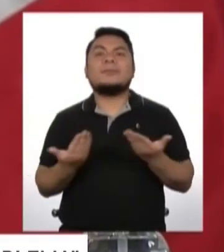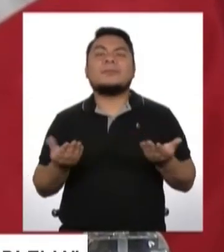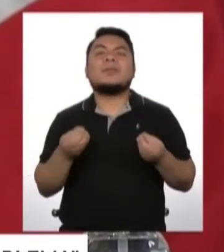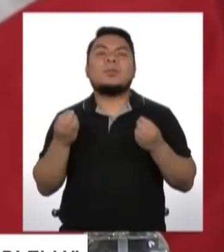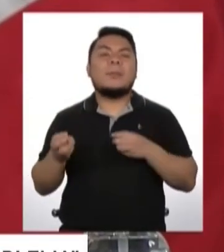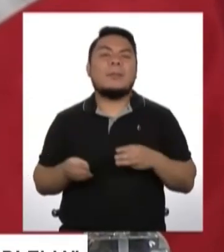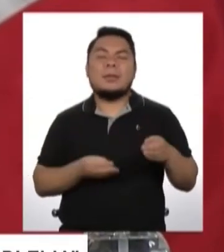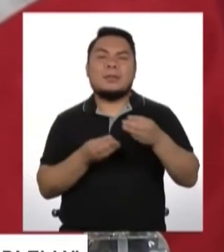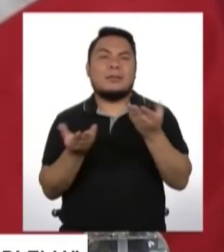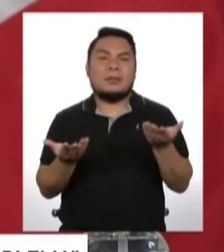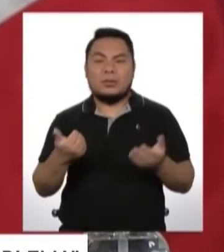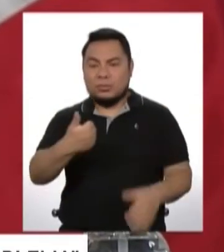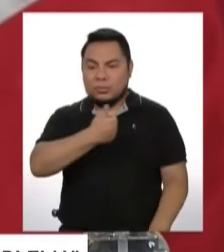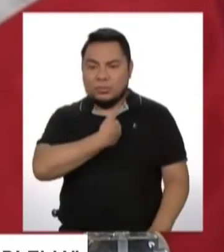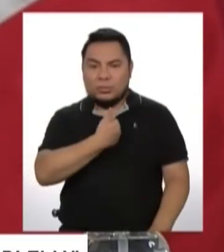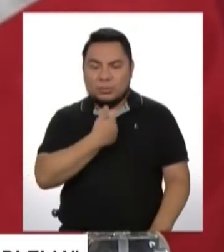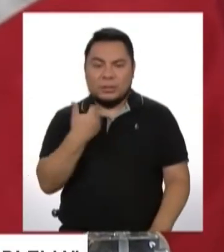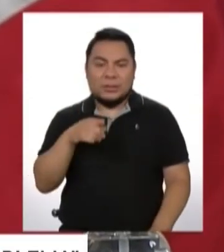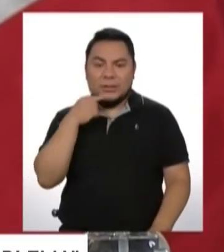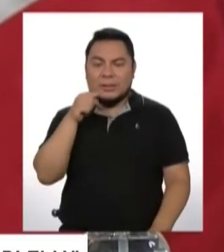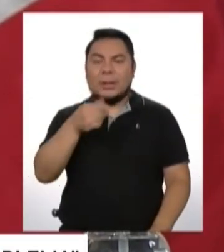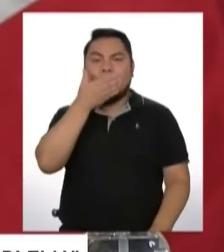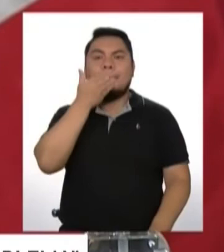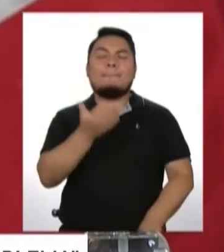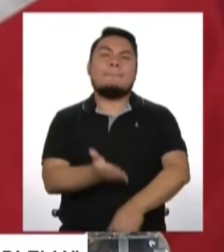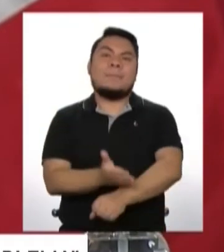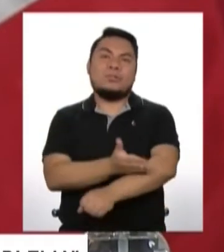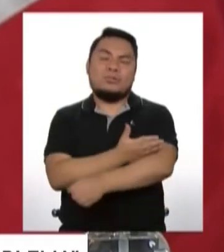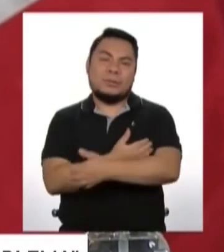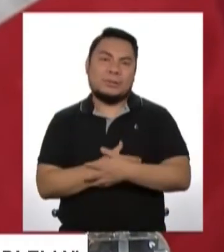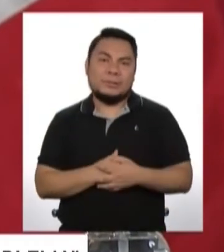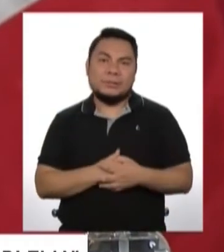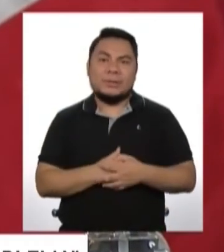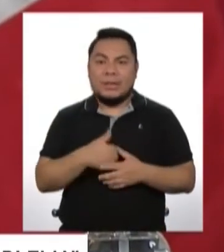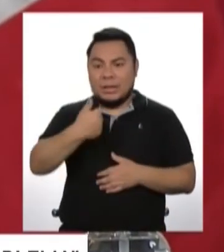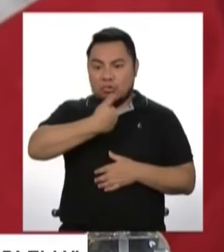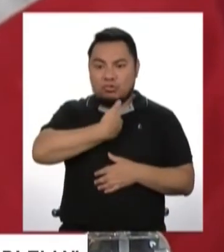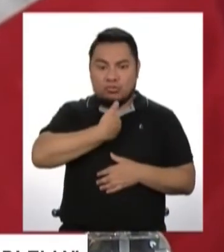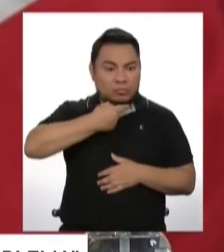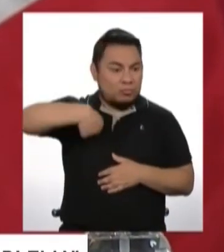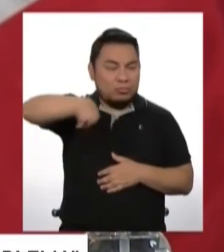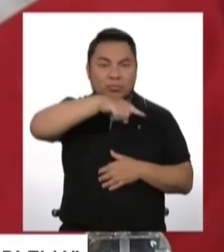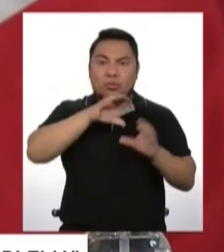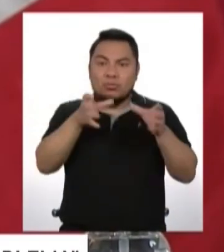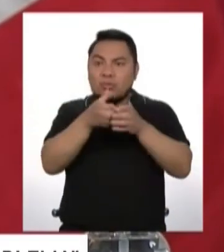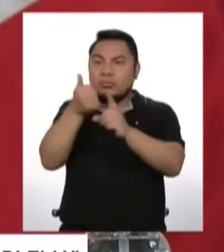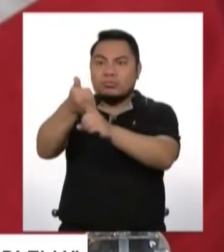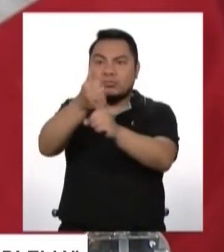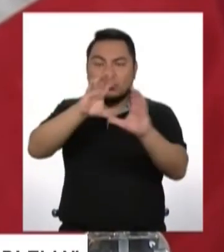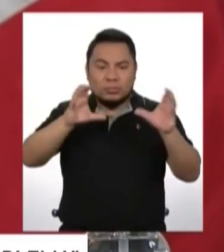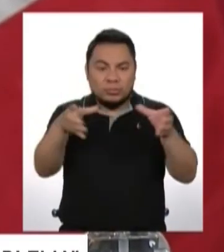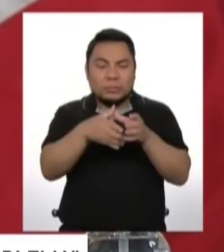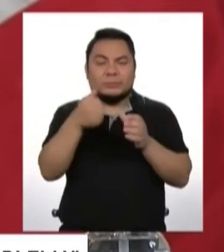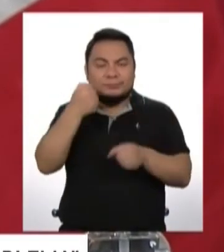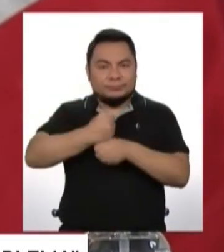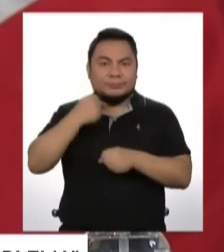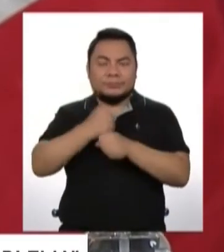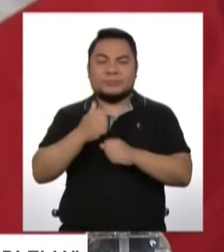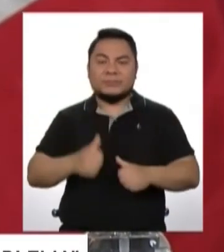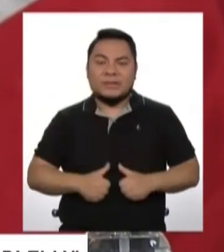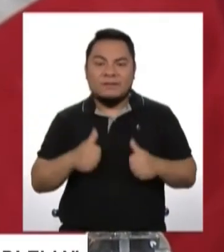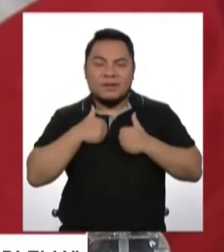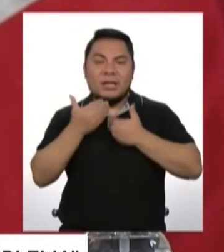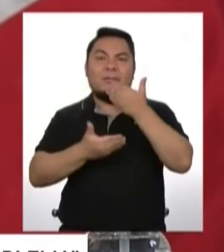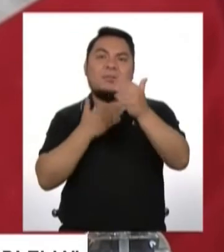forma de competir? Nosotros mismos tenemos que cada día ser mejores. Por nosotros mismos, por la salud, por la vida, por el